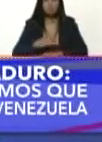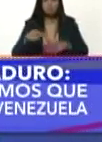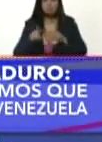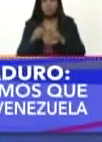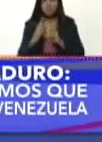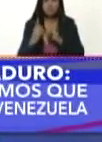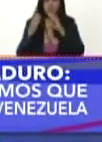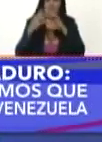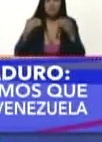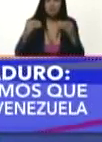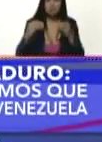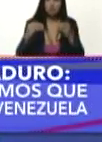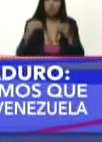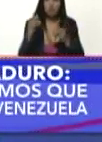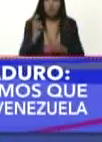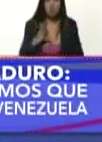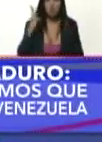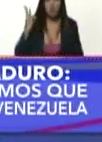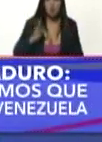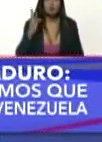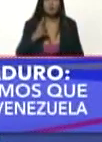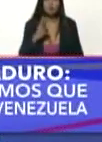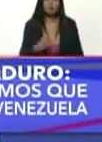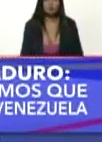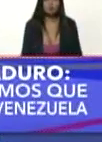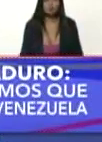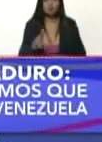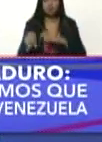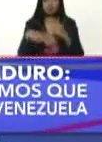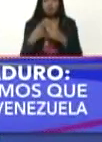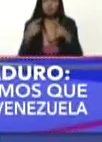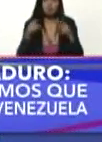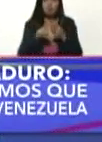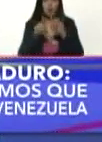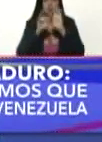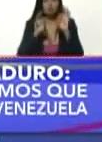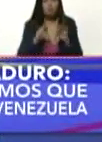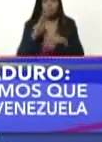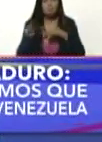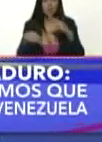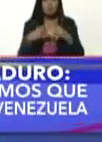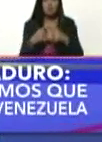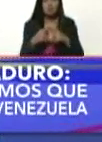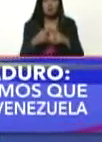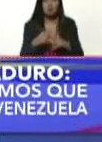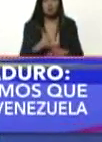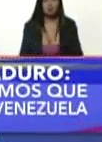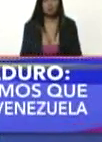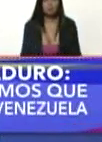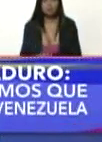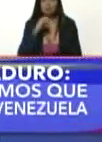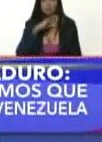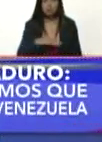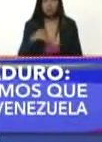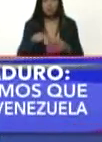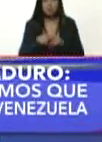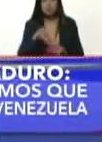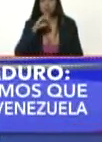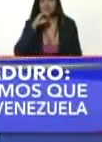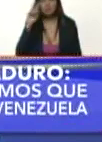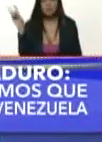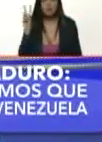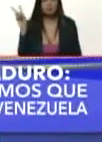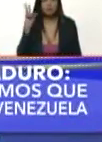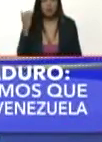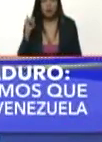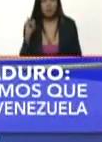frente a los designios de Washington. Nunca, nunca jamás en la historia de Venezuela